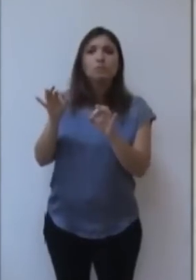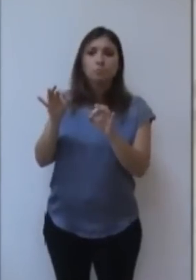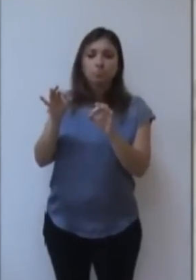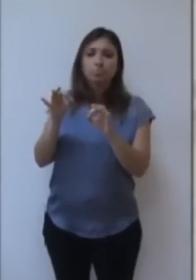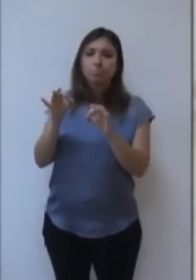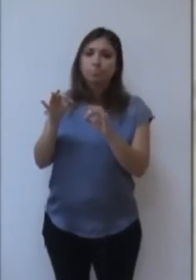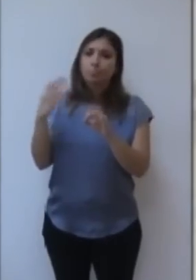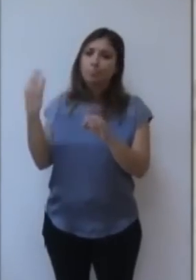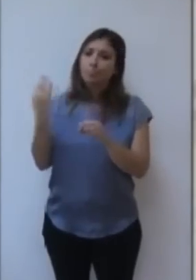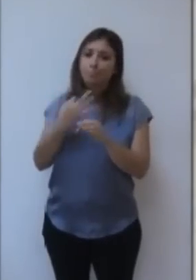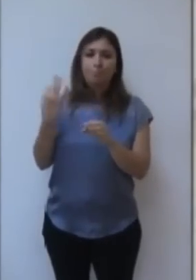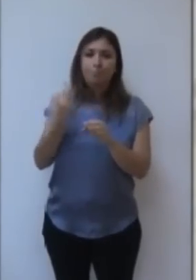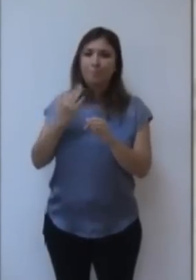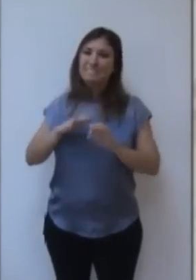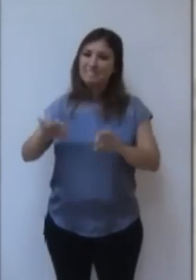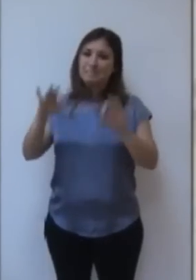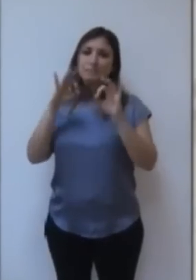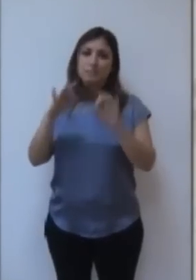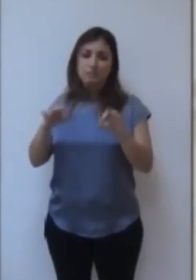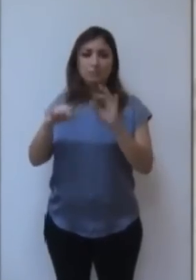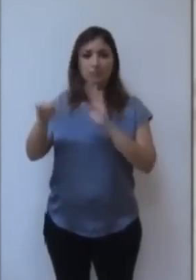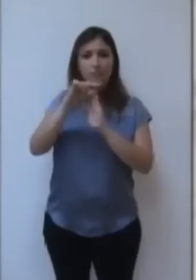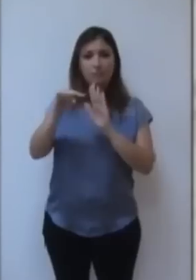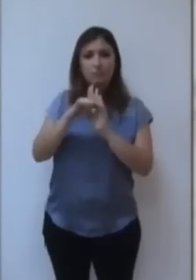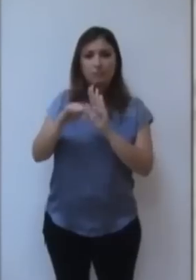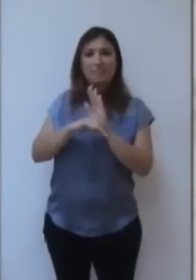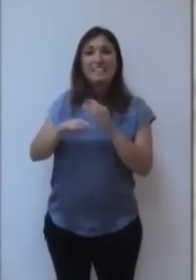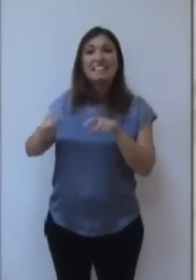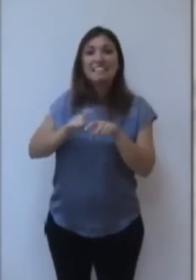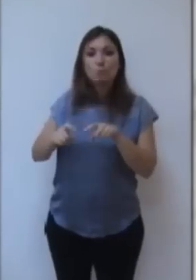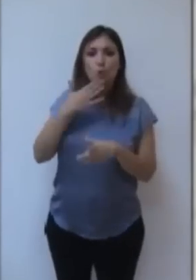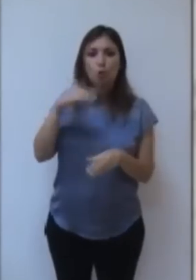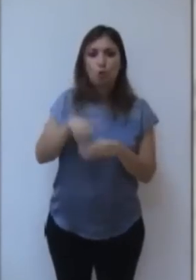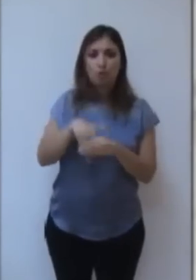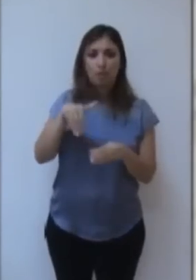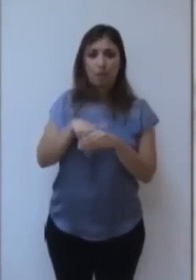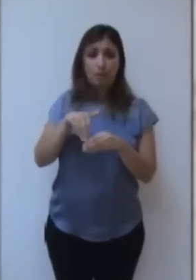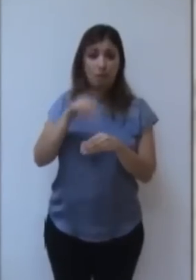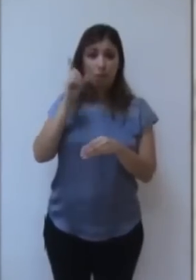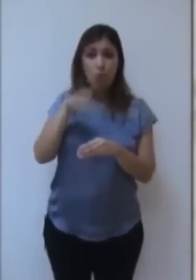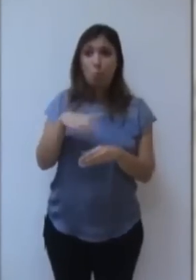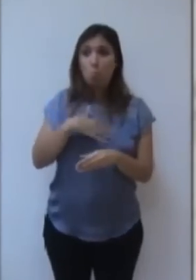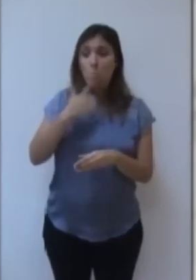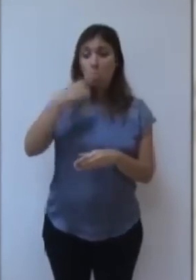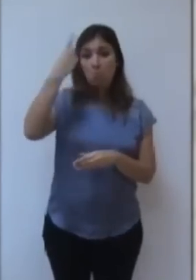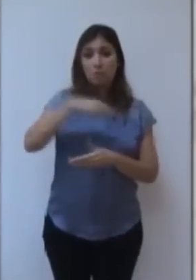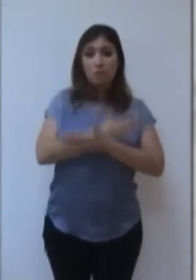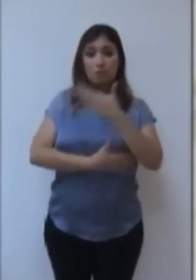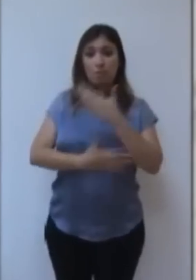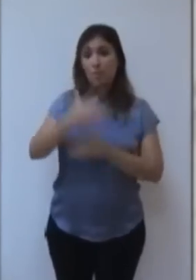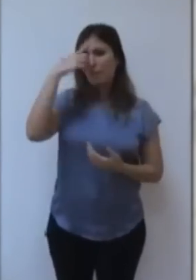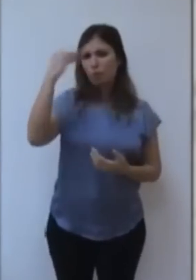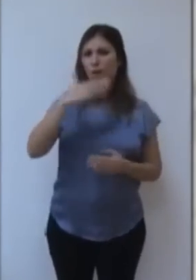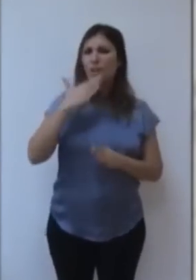unas implicaciones en cuanto al tipo de contenidos, ¿no? Que se trabaja. Porque una persona que tiene una discapacidad